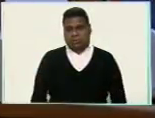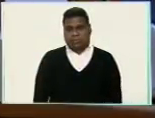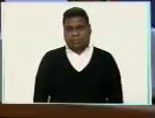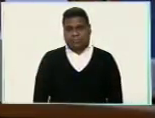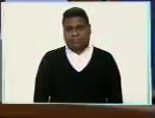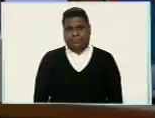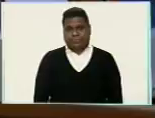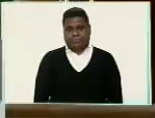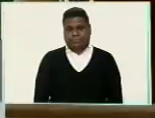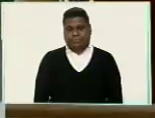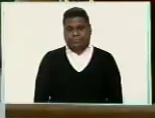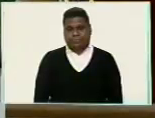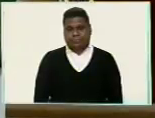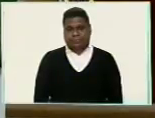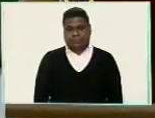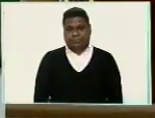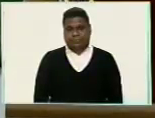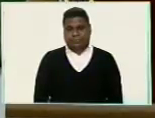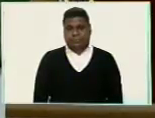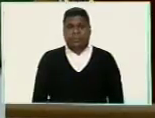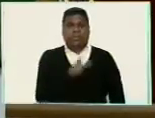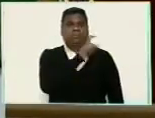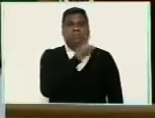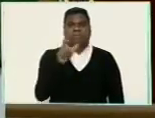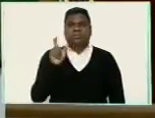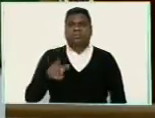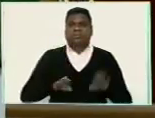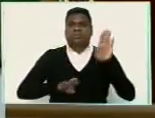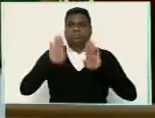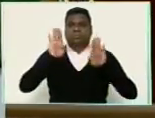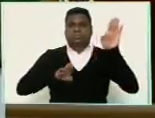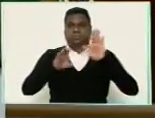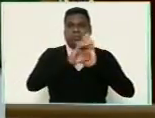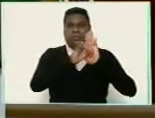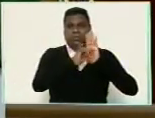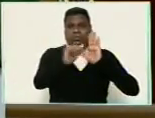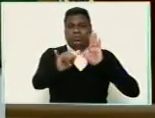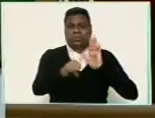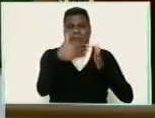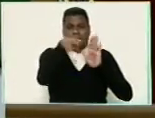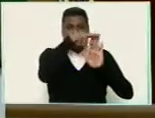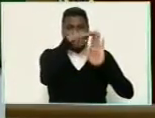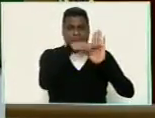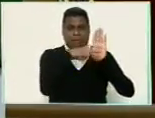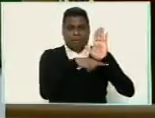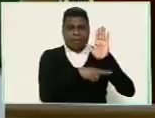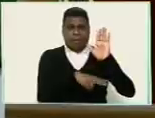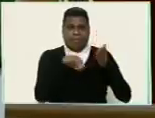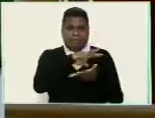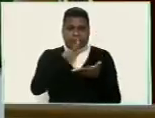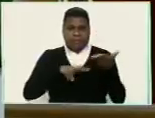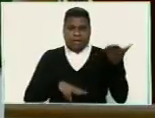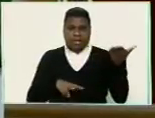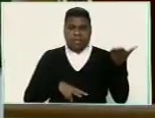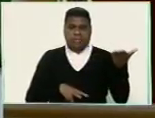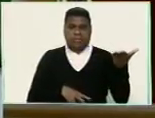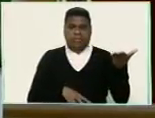En consideración, las constituyentes y los constituyentes que estén de acuerdo con el orden del día tal como fue leído por